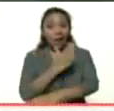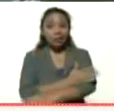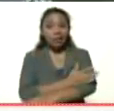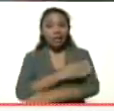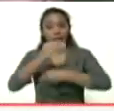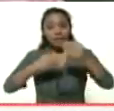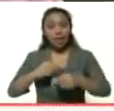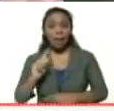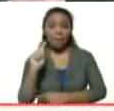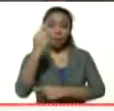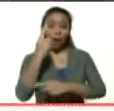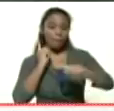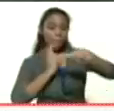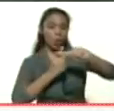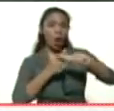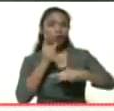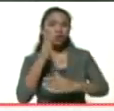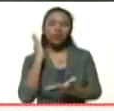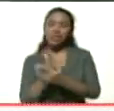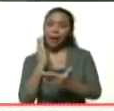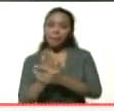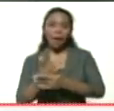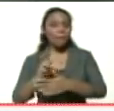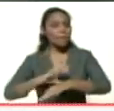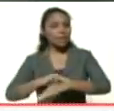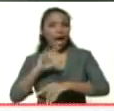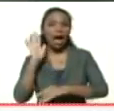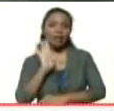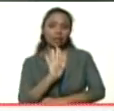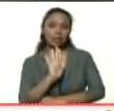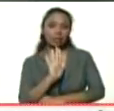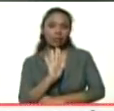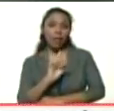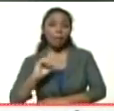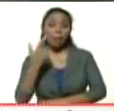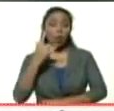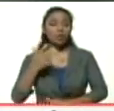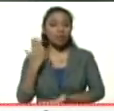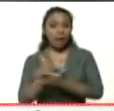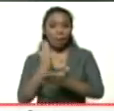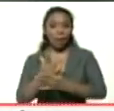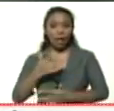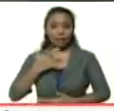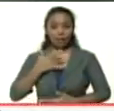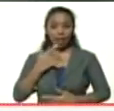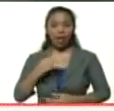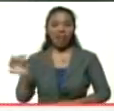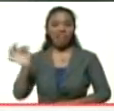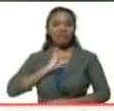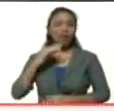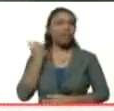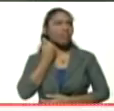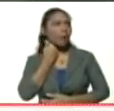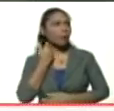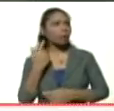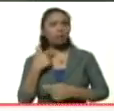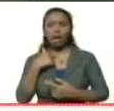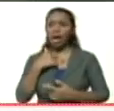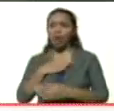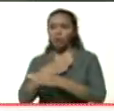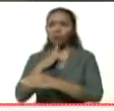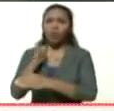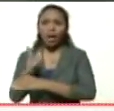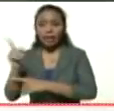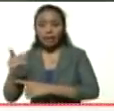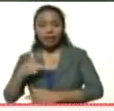primer diagnóstico, eso siempre en medicina es así. La gente primero presenta síntomas, es decir, se enferma y luego va y acude al centro y en